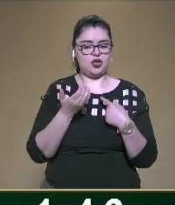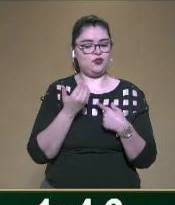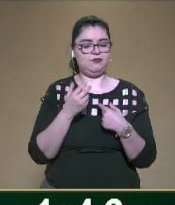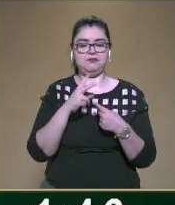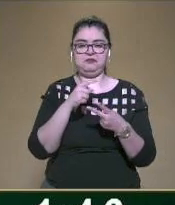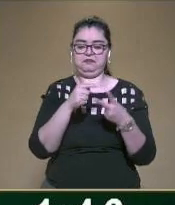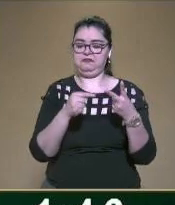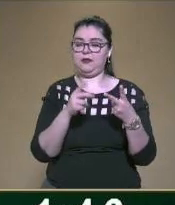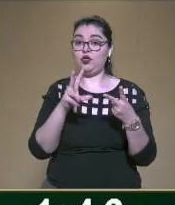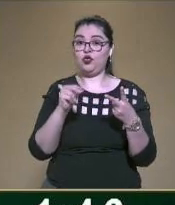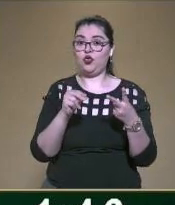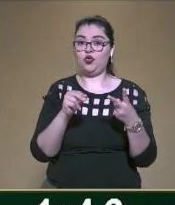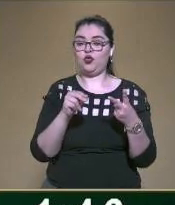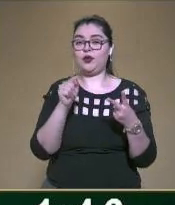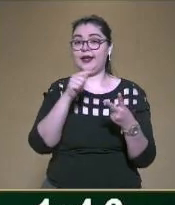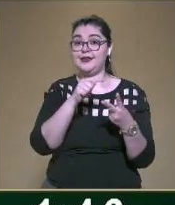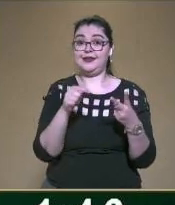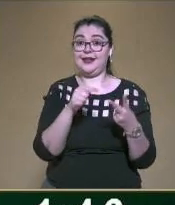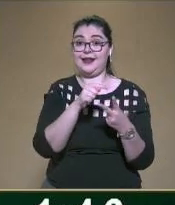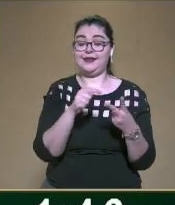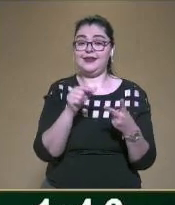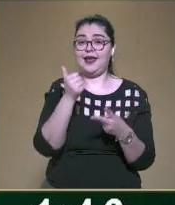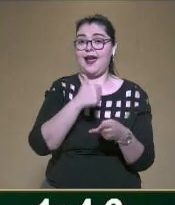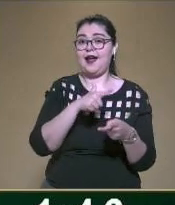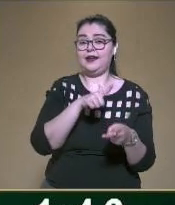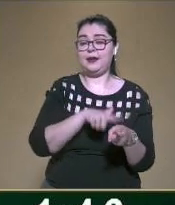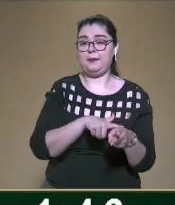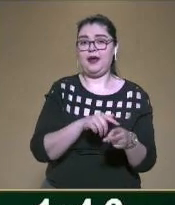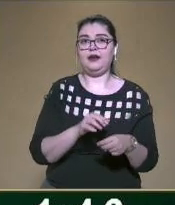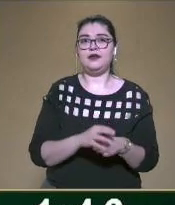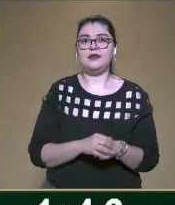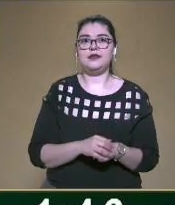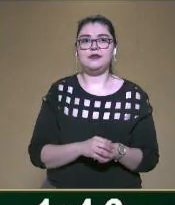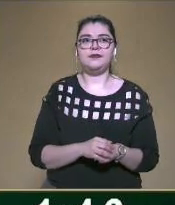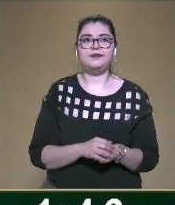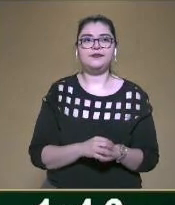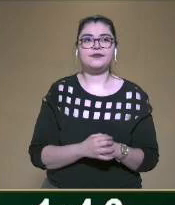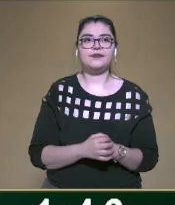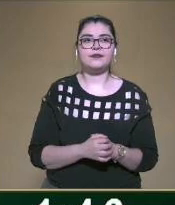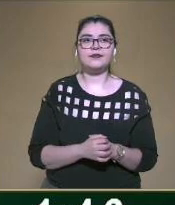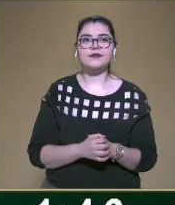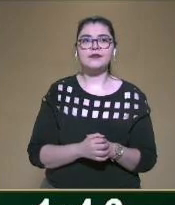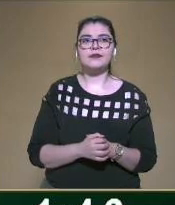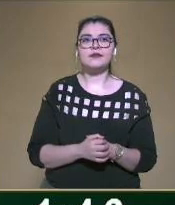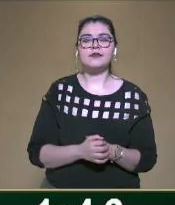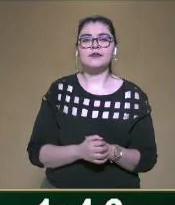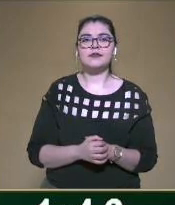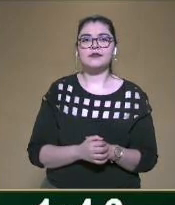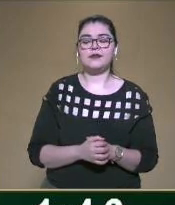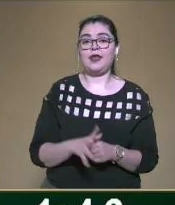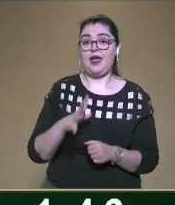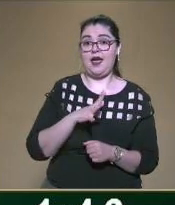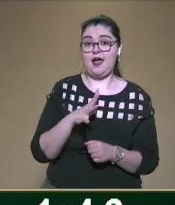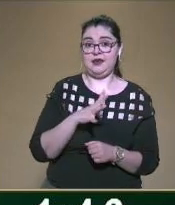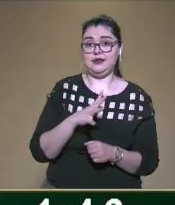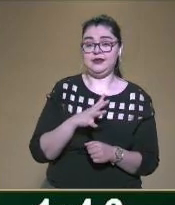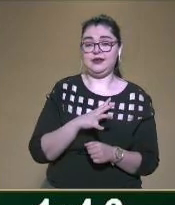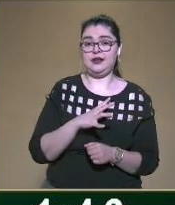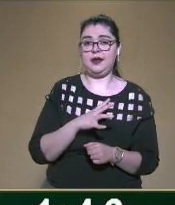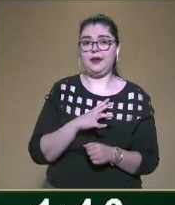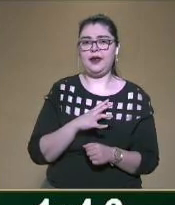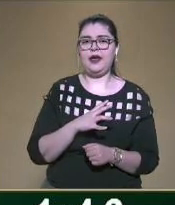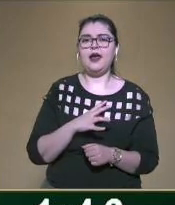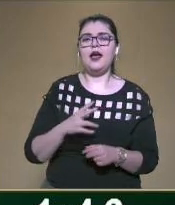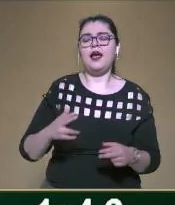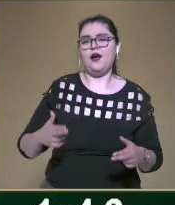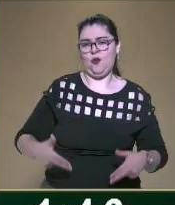se alimentan de la misma forma. Así es. ¿Y a quién se incluyen los seres vivos, maestro? ¿Seres humanos? Plantas,